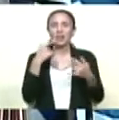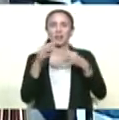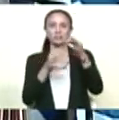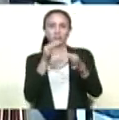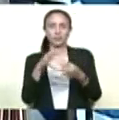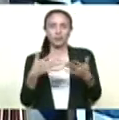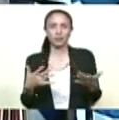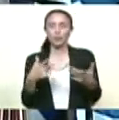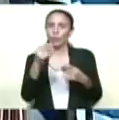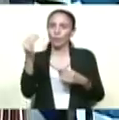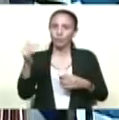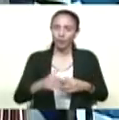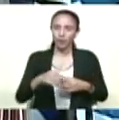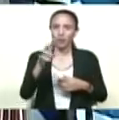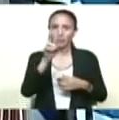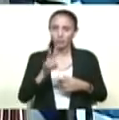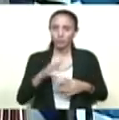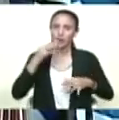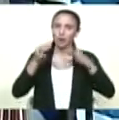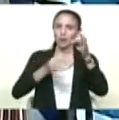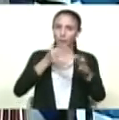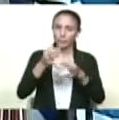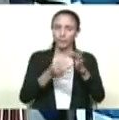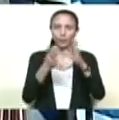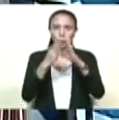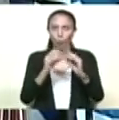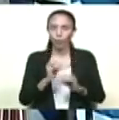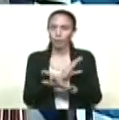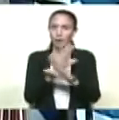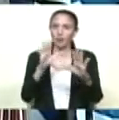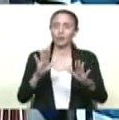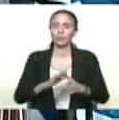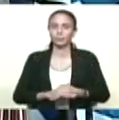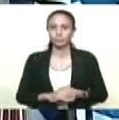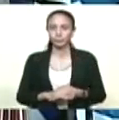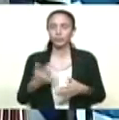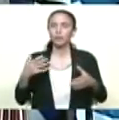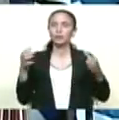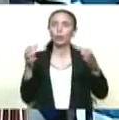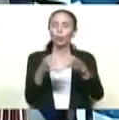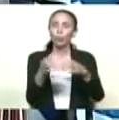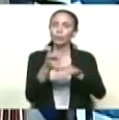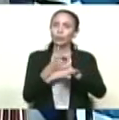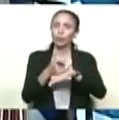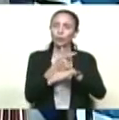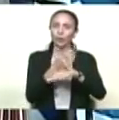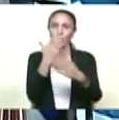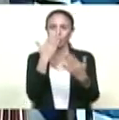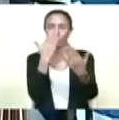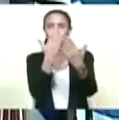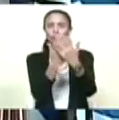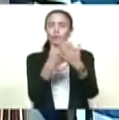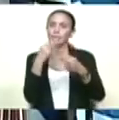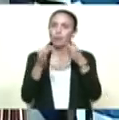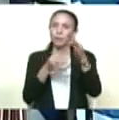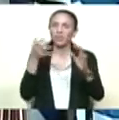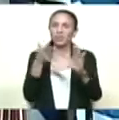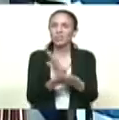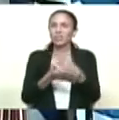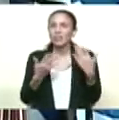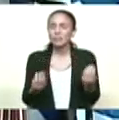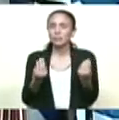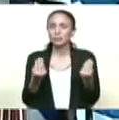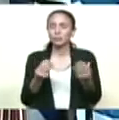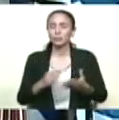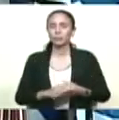venezuela de esto que estoy aquí hablando ante los órganos competentes por ejemplo que explique como los